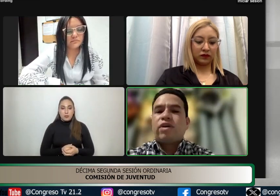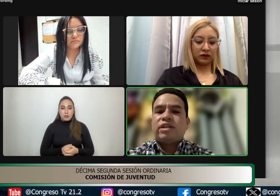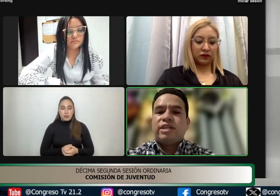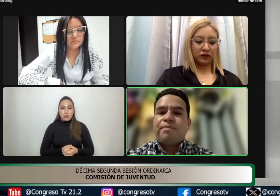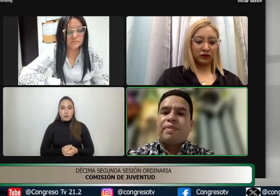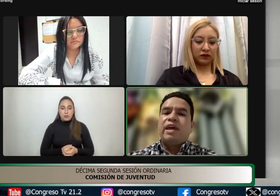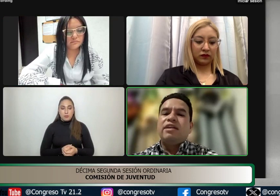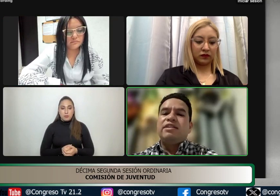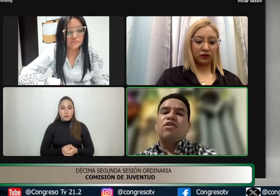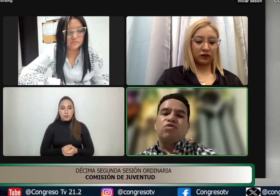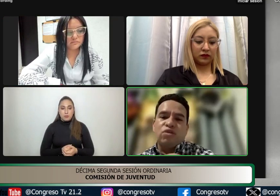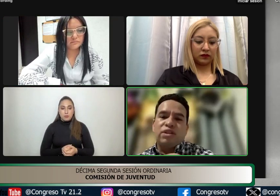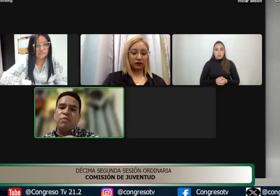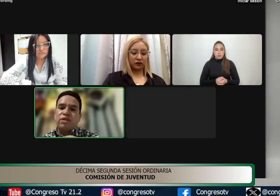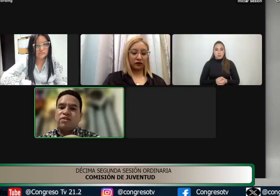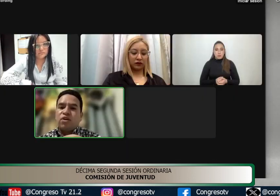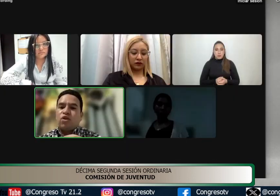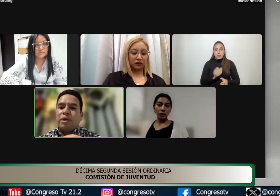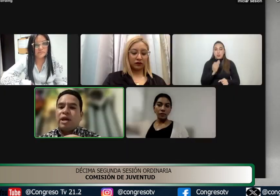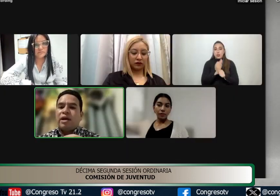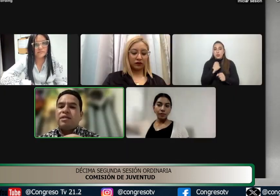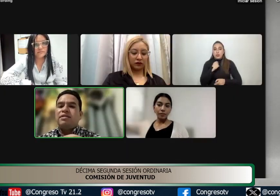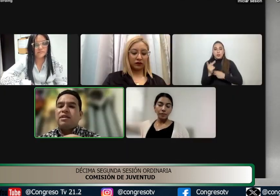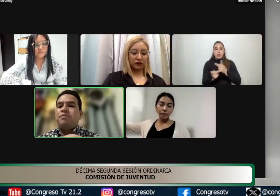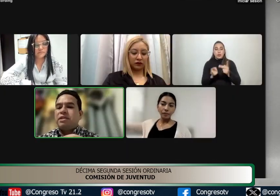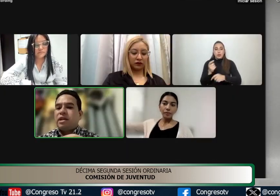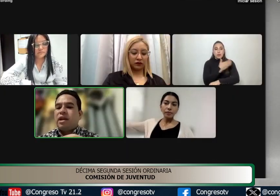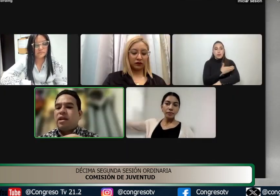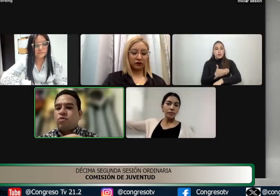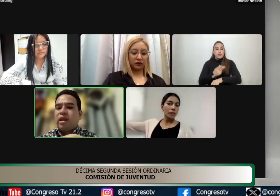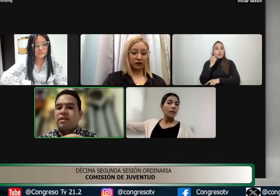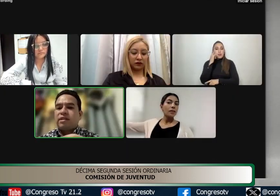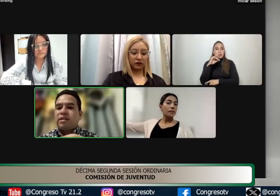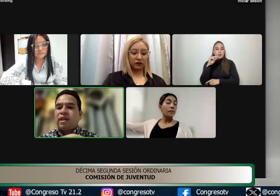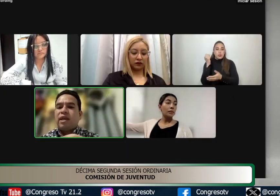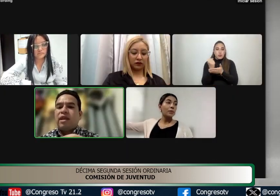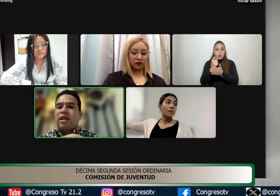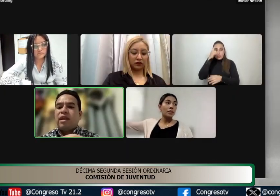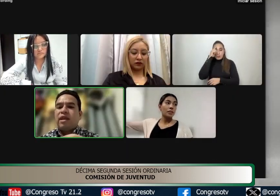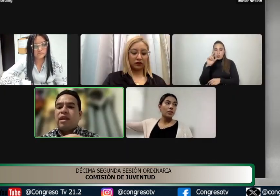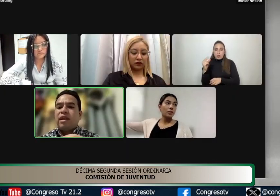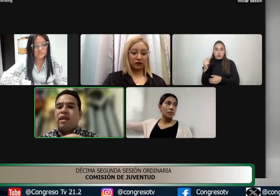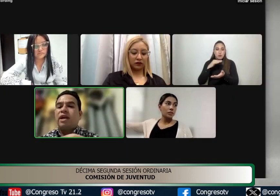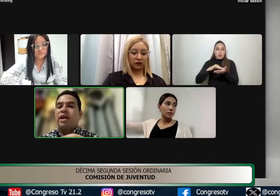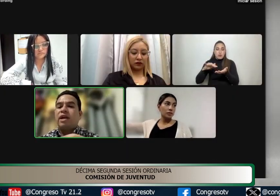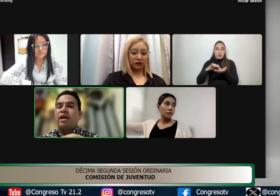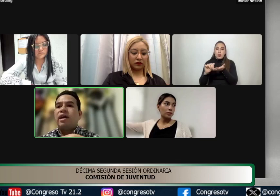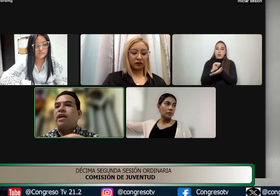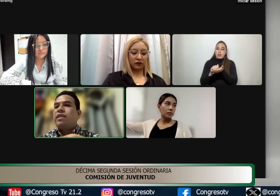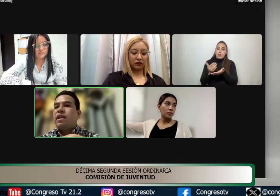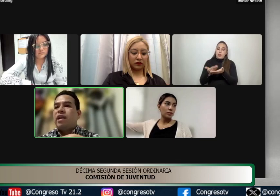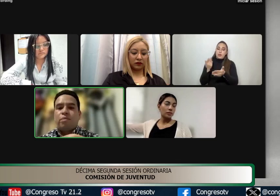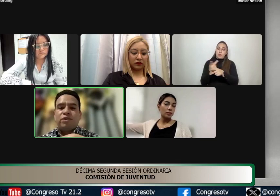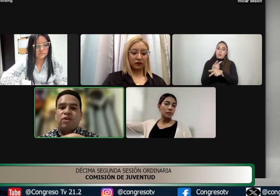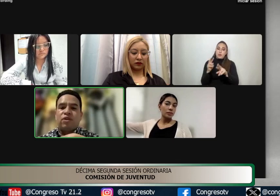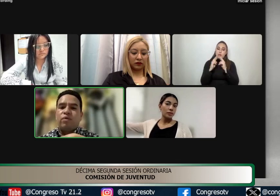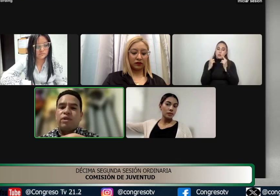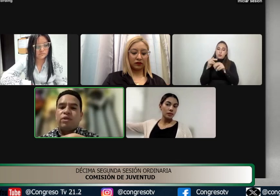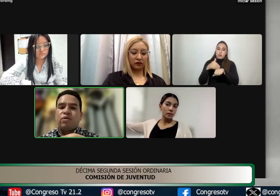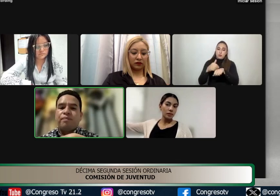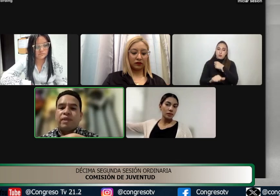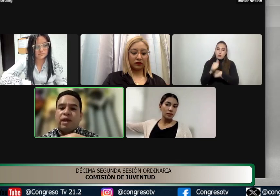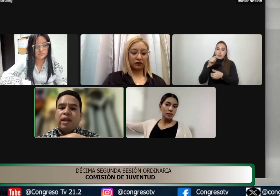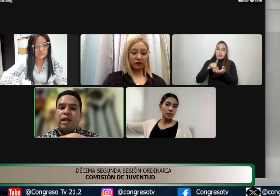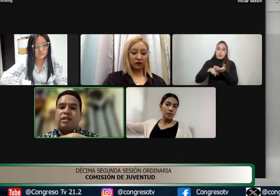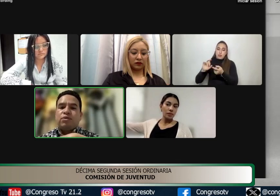Claro que sí. Se consulta en votación económica si se dispensa la lectura del acta de la 11ª sesión ordinaria de la Comisión de